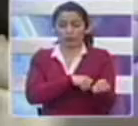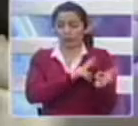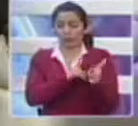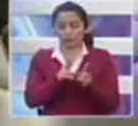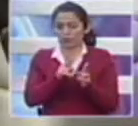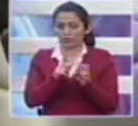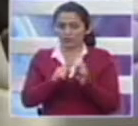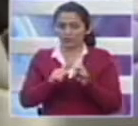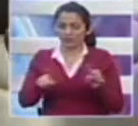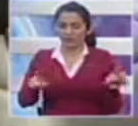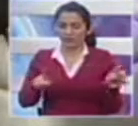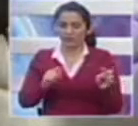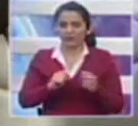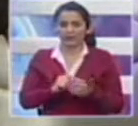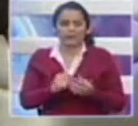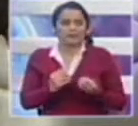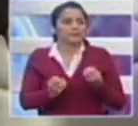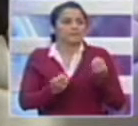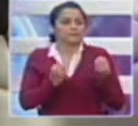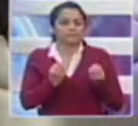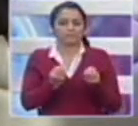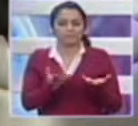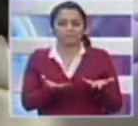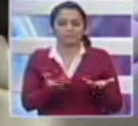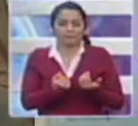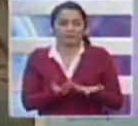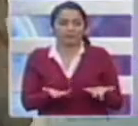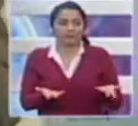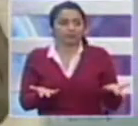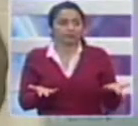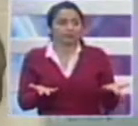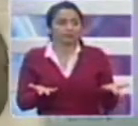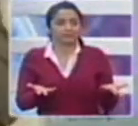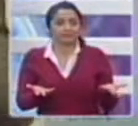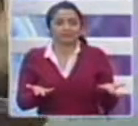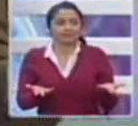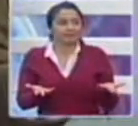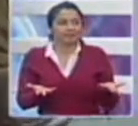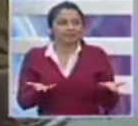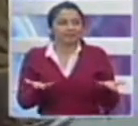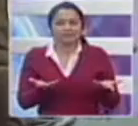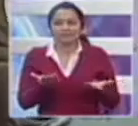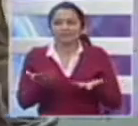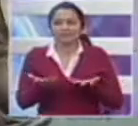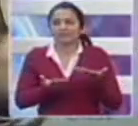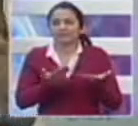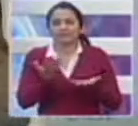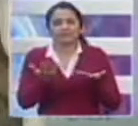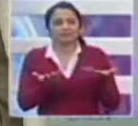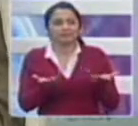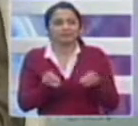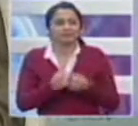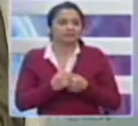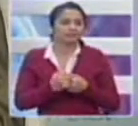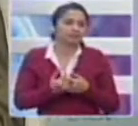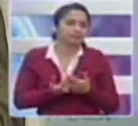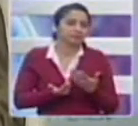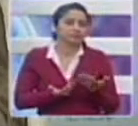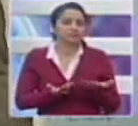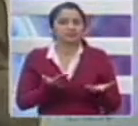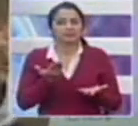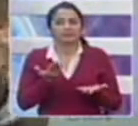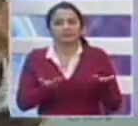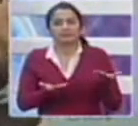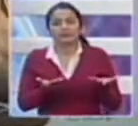sí. ¿No? En realidad, lo que buscamos es un poco eso que hace falta, a lo mejor, sí,